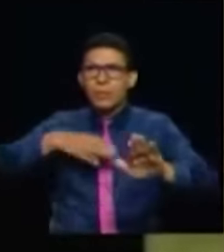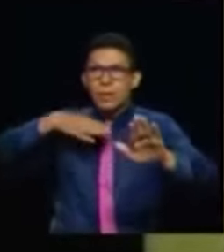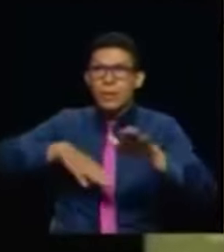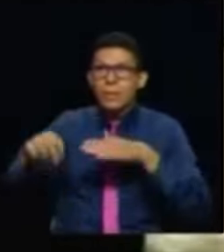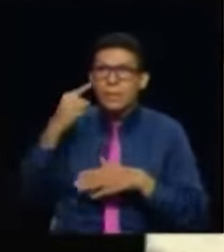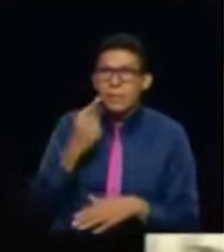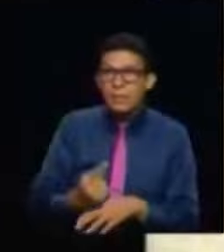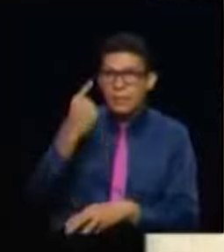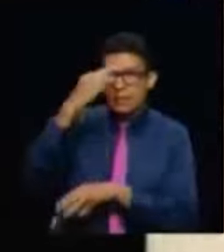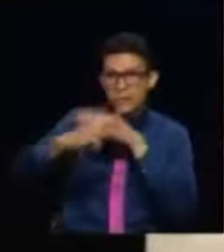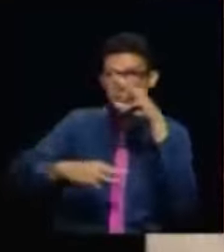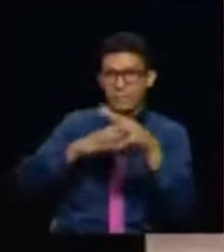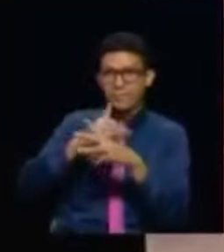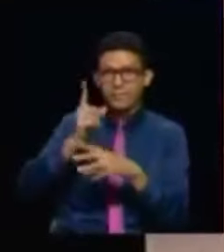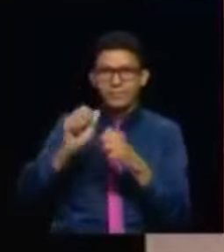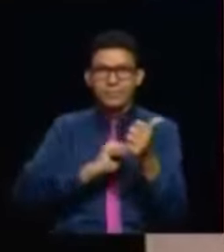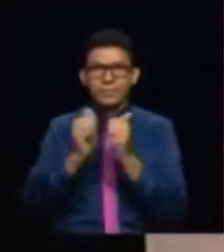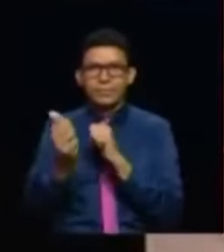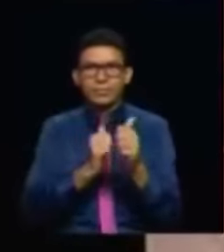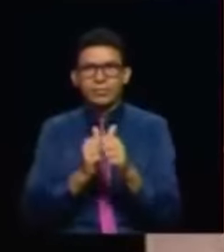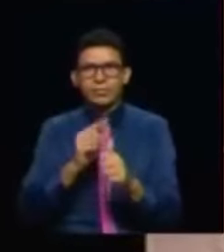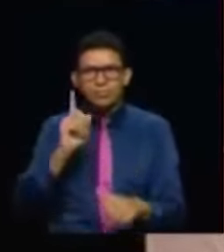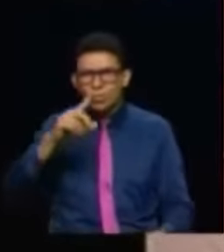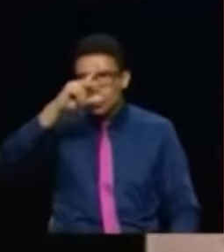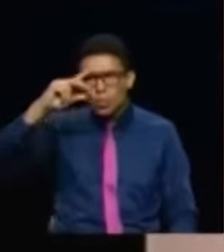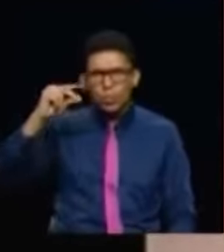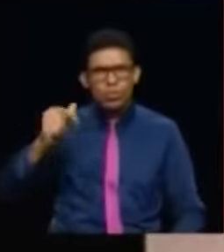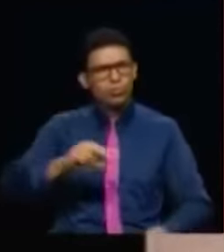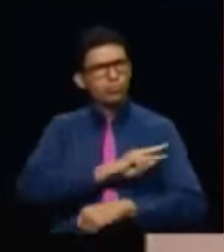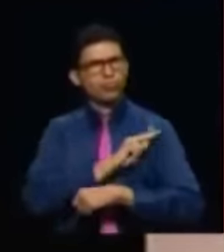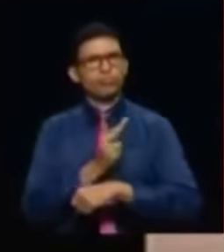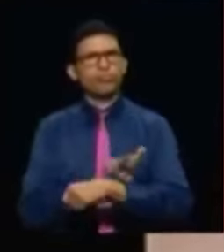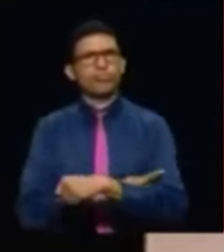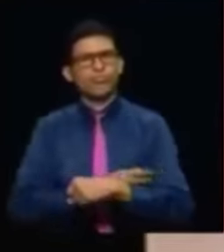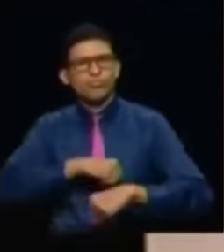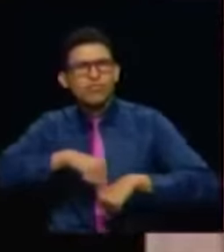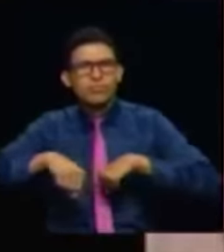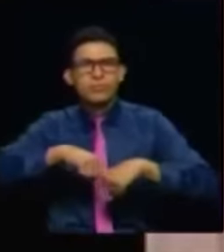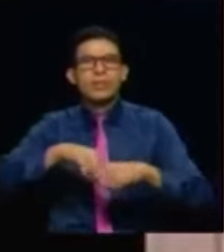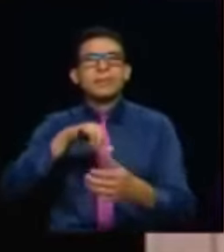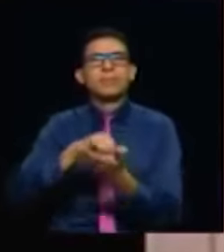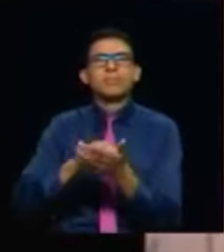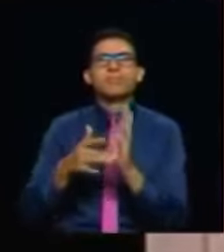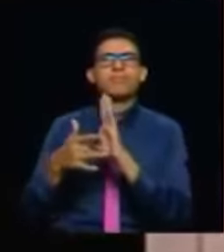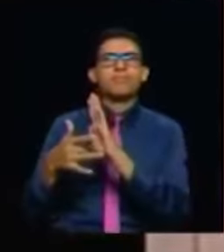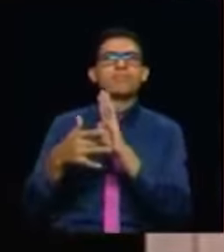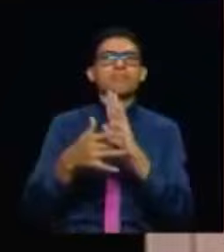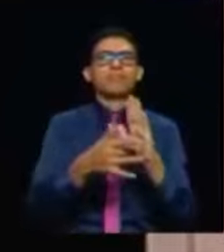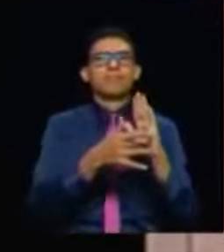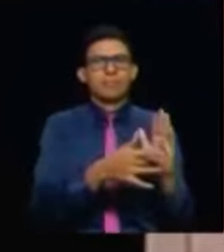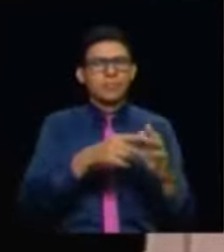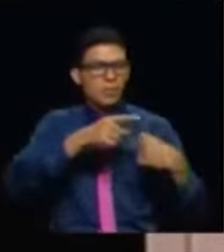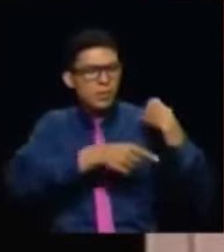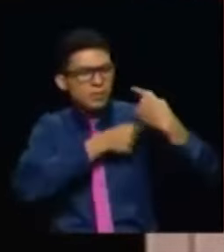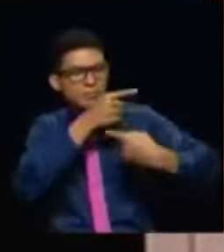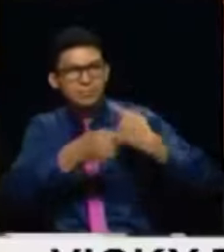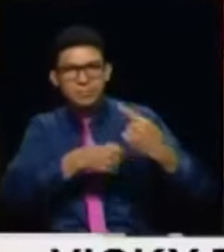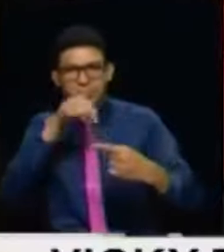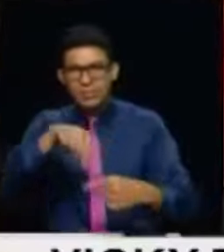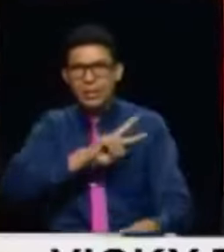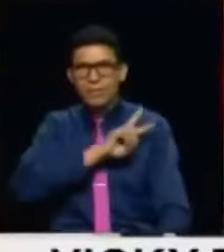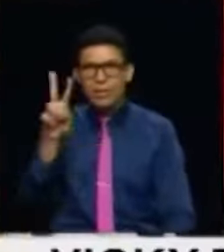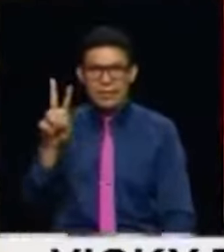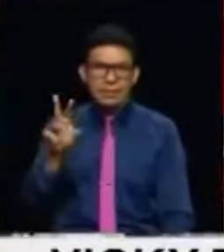en este deporte. Una mujer que con su tenacidad y valentía se dedicó a la enseñanza y a dejar un legado en la capital del Valle. Ha sido